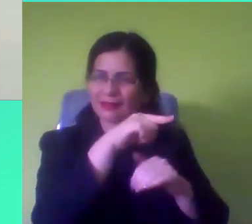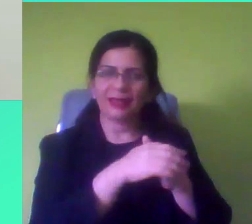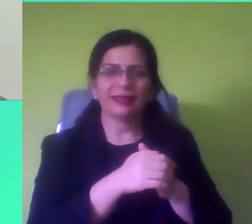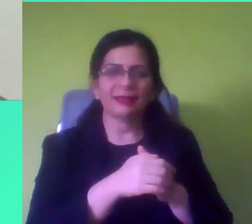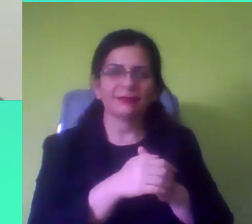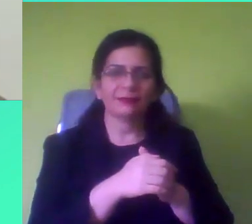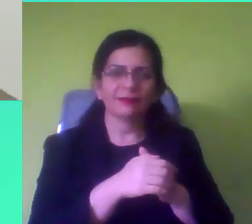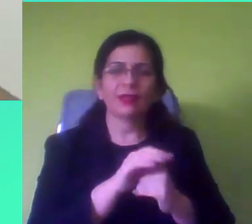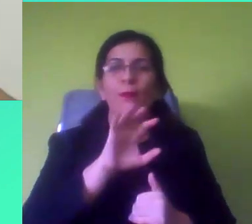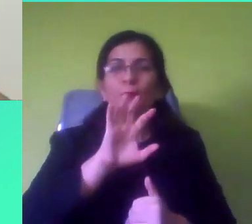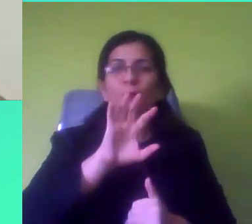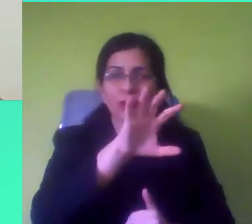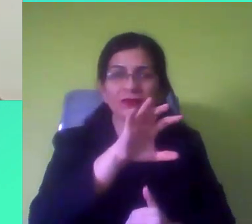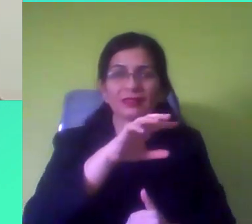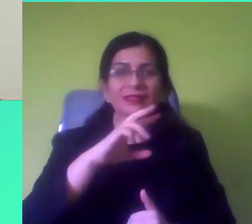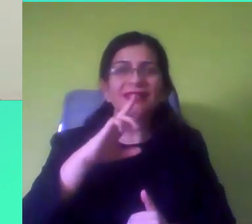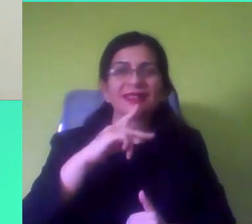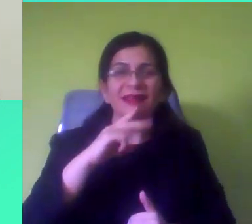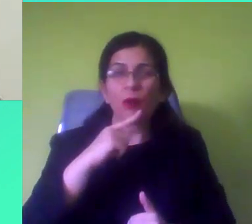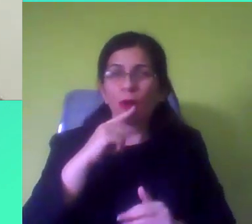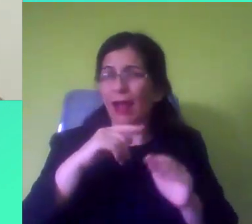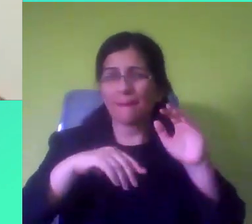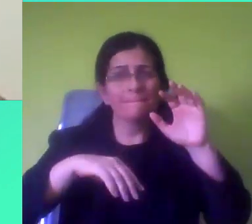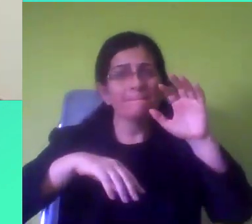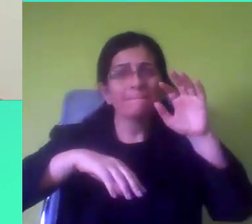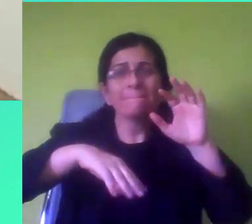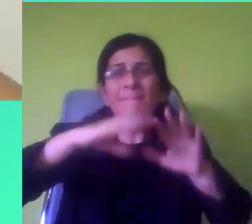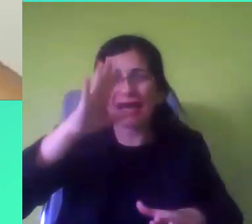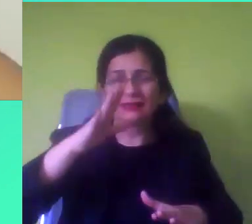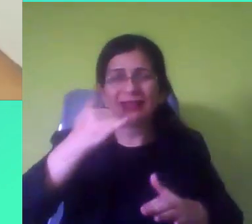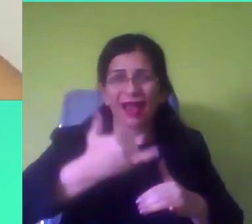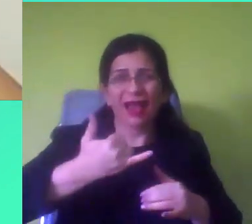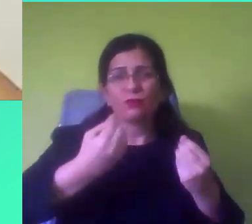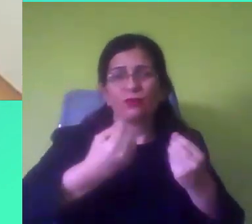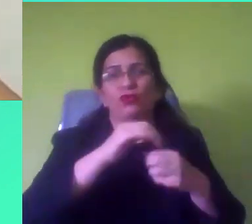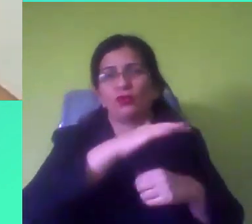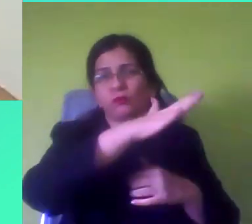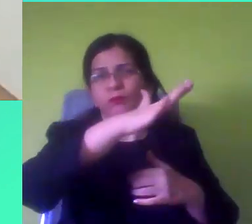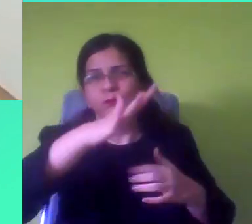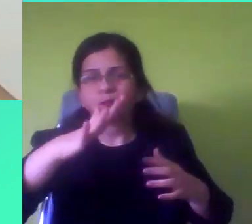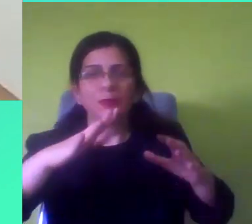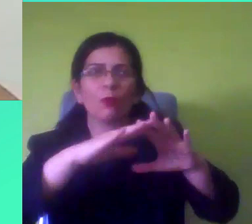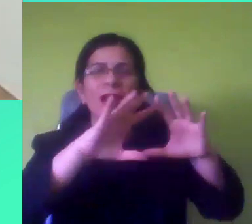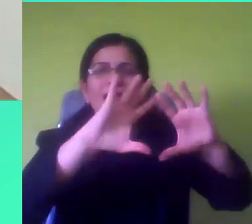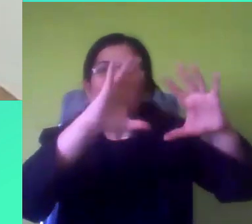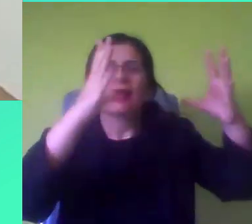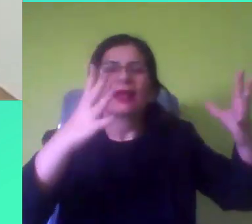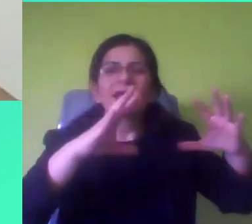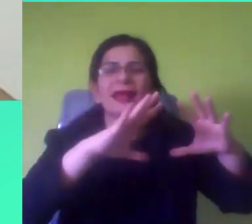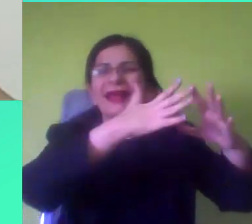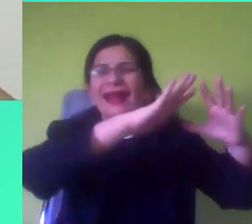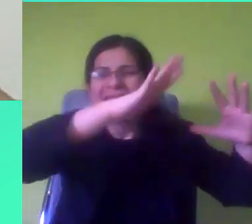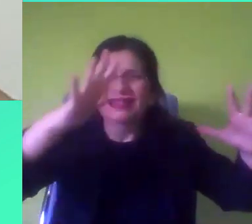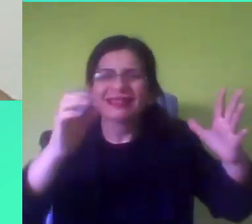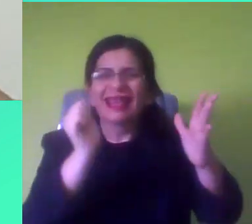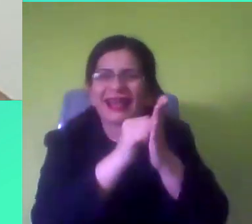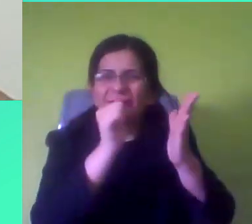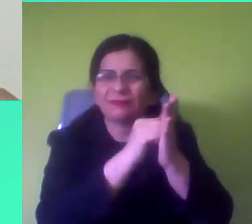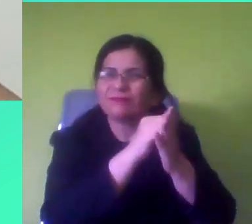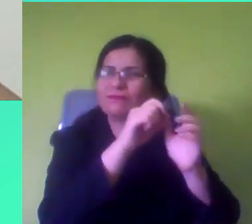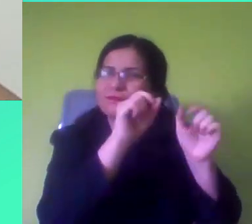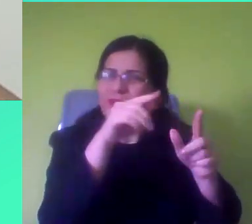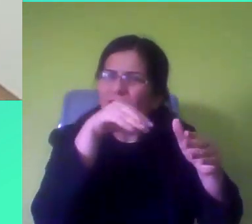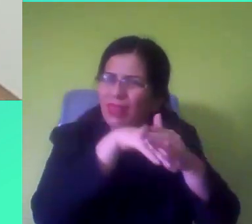Juan sería la que tiene mayor número de glaciares, precisamente porque tiene una gran cantidad de glaciares de escombros en casi todas sus